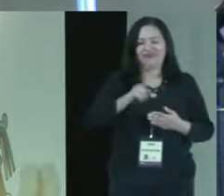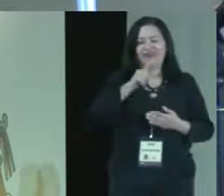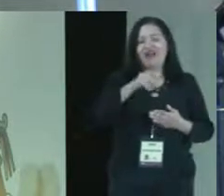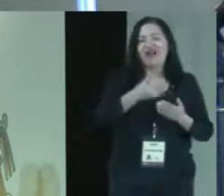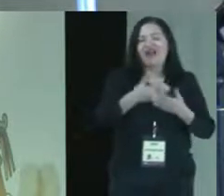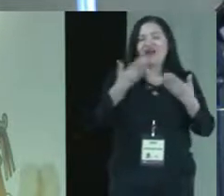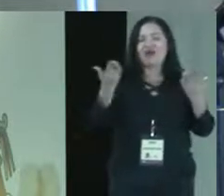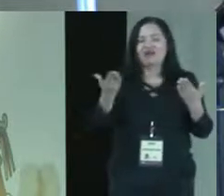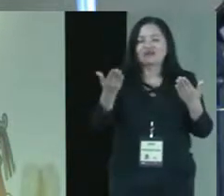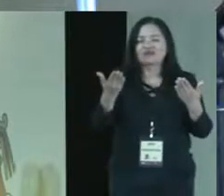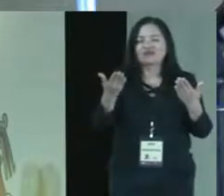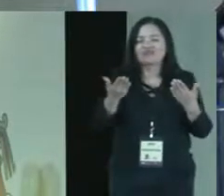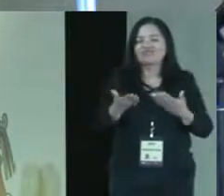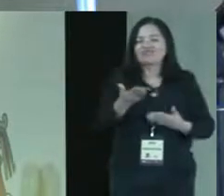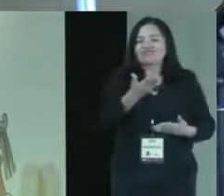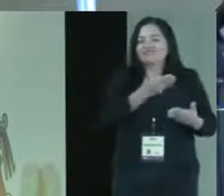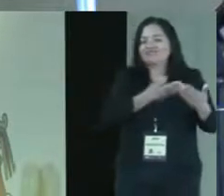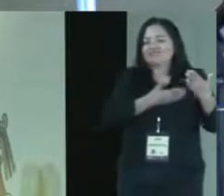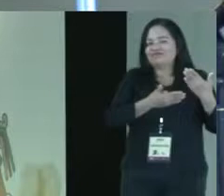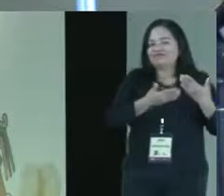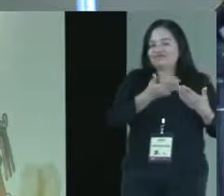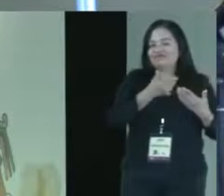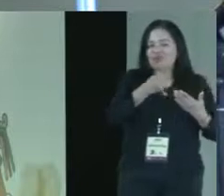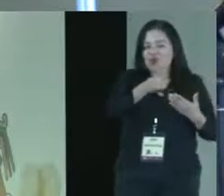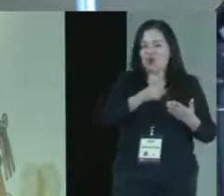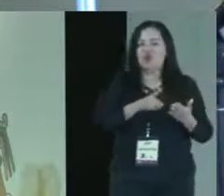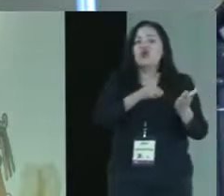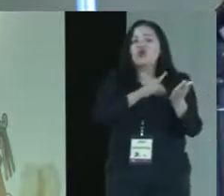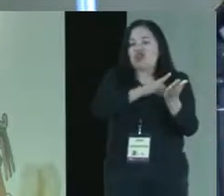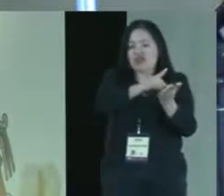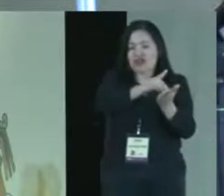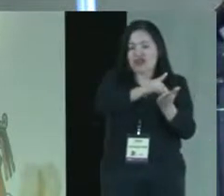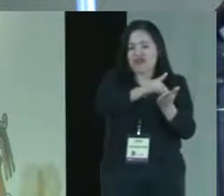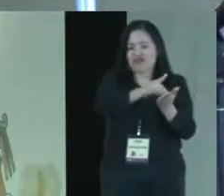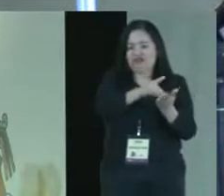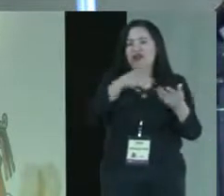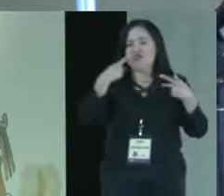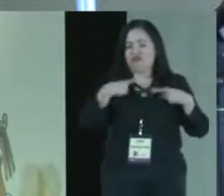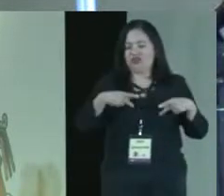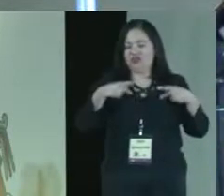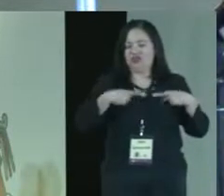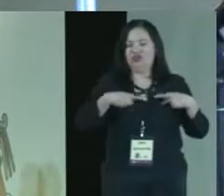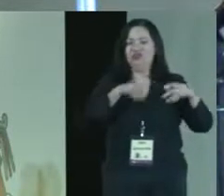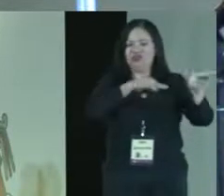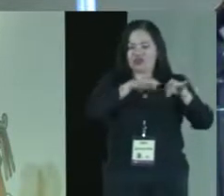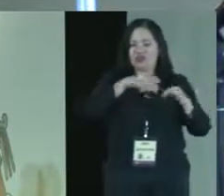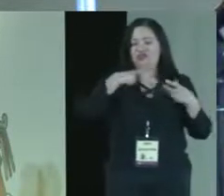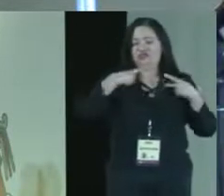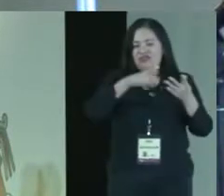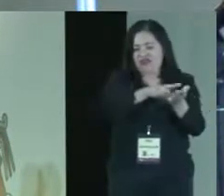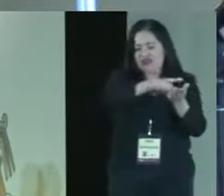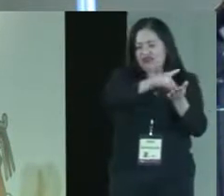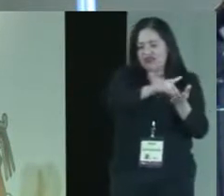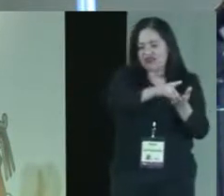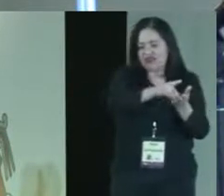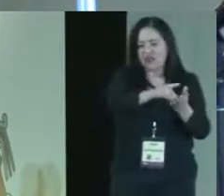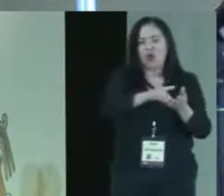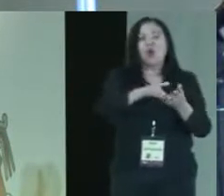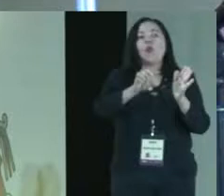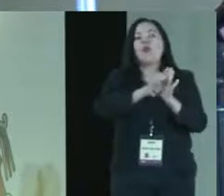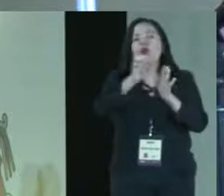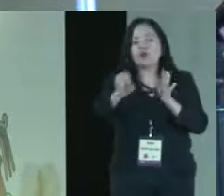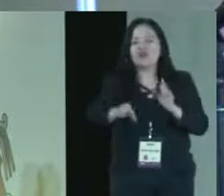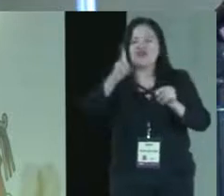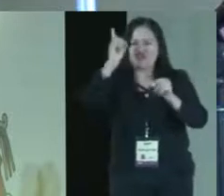Regresar al reconocimiento de los derechos laborales de la clase trabajadora, como por ejemplo eliminar los contratos